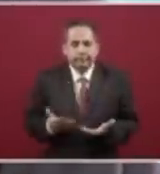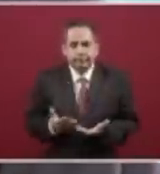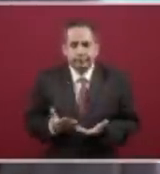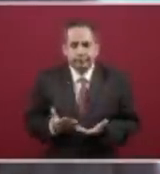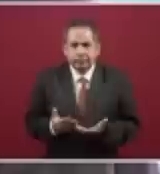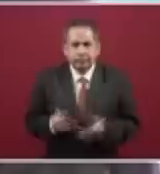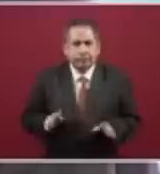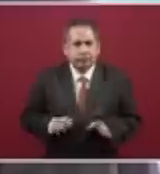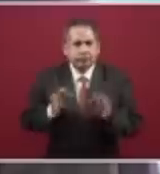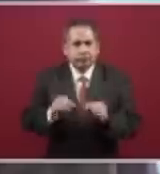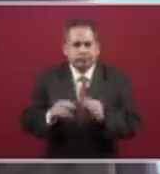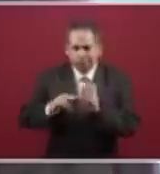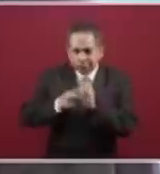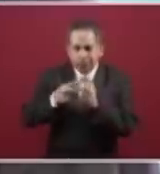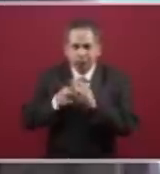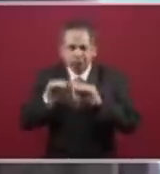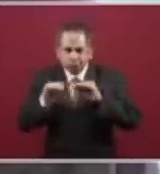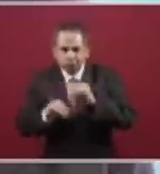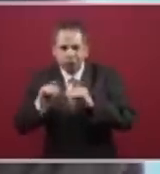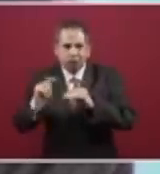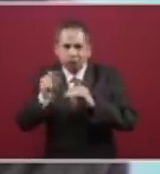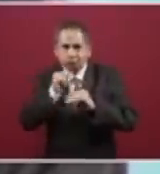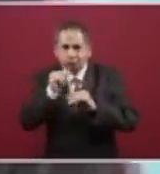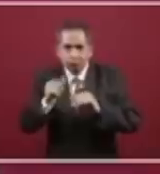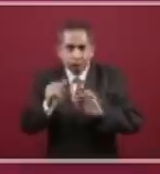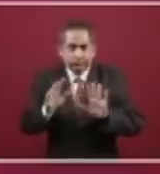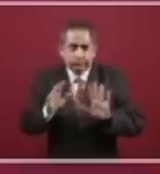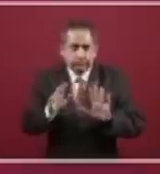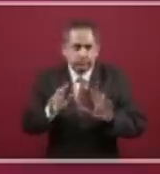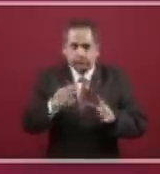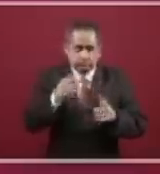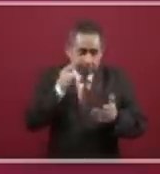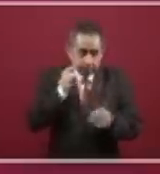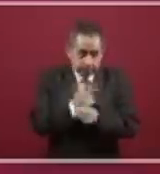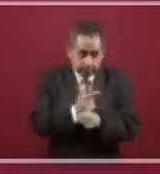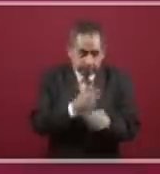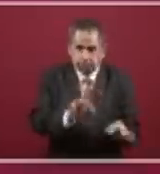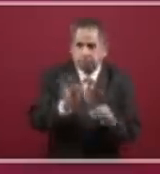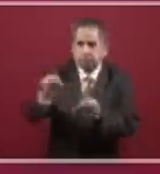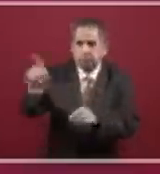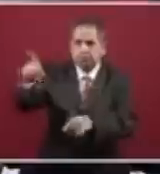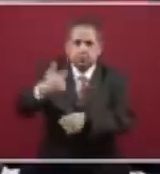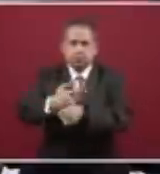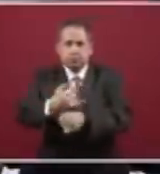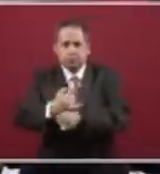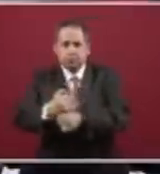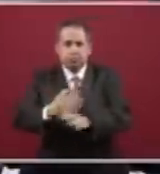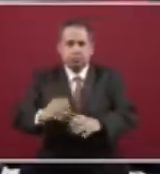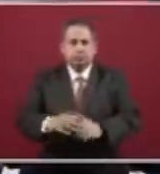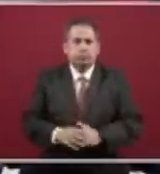carácter técnico y a de los portuarios para que se hagan las investigaciones del caso